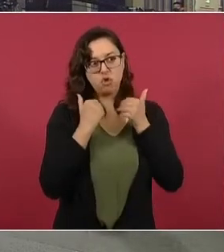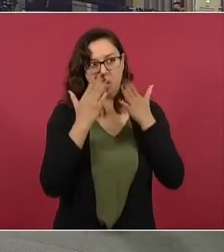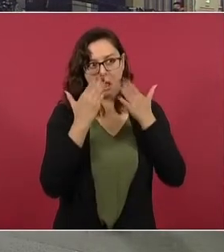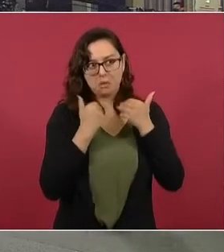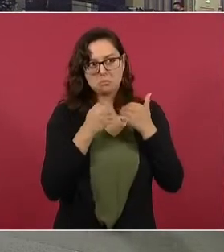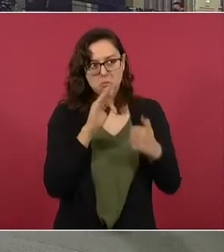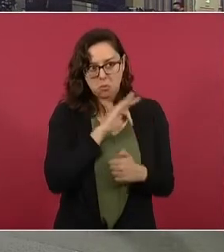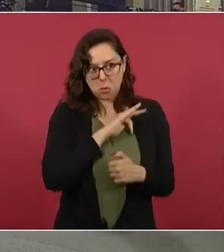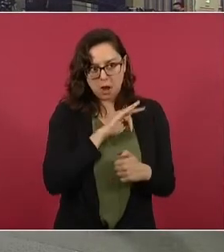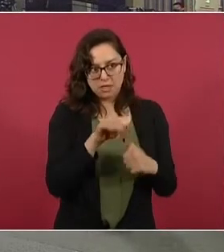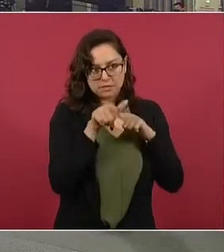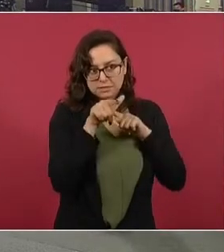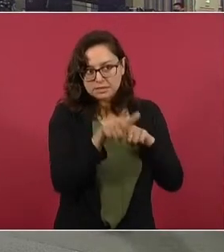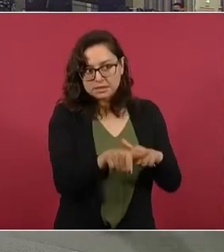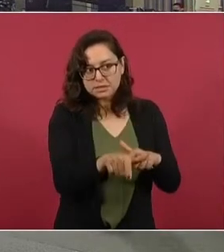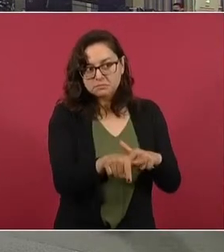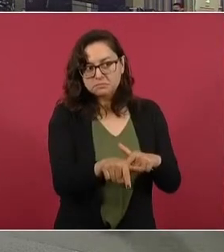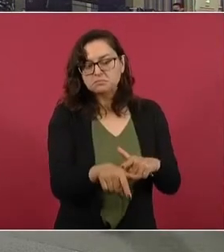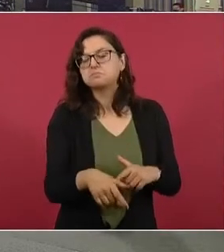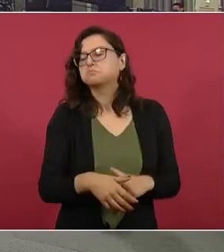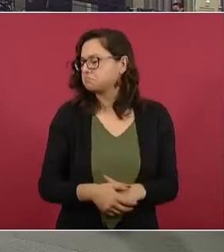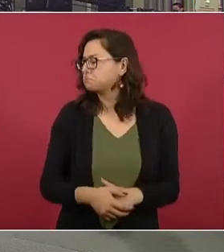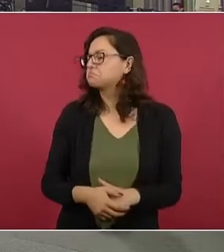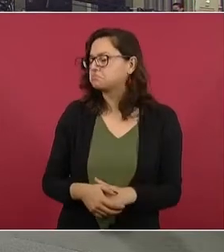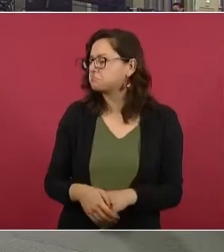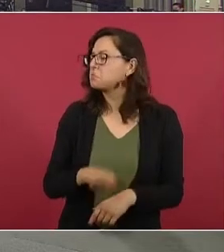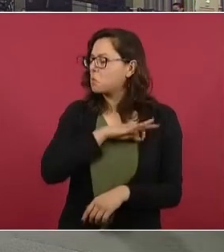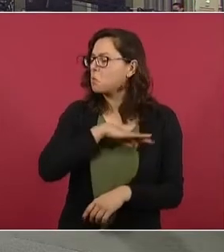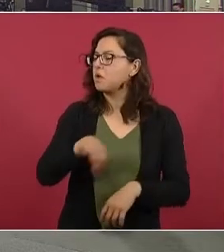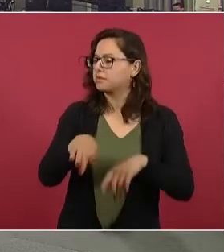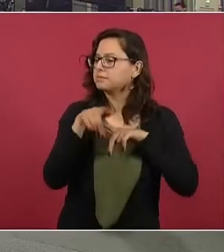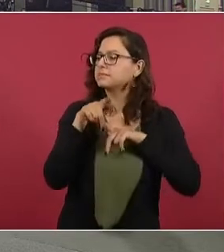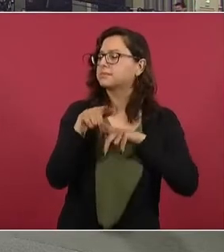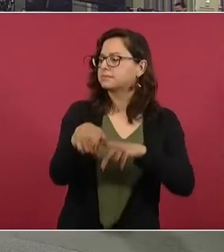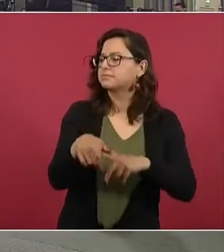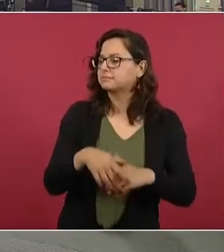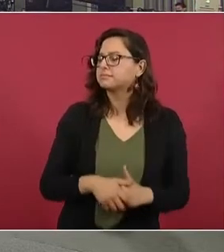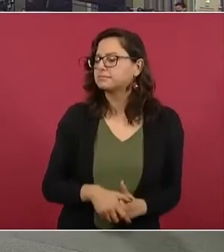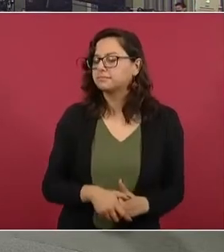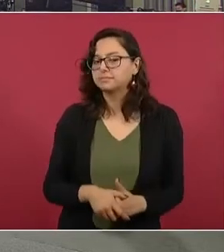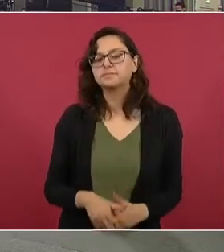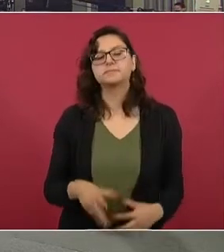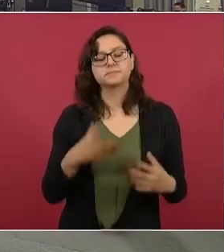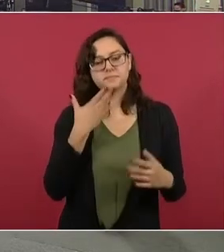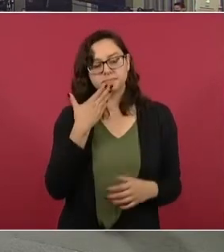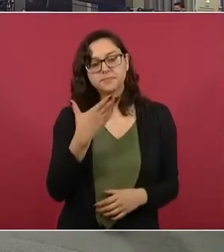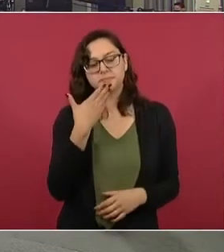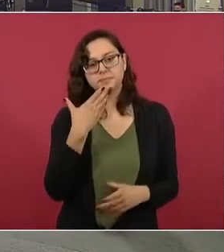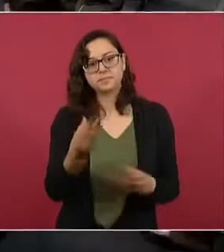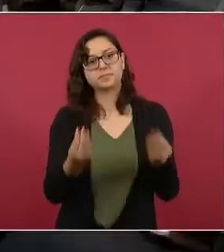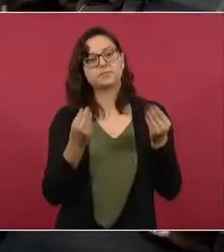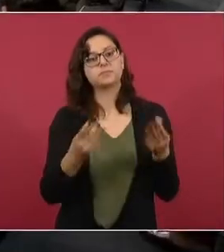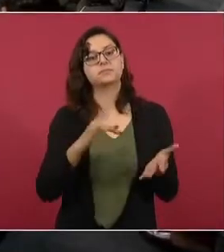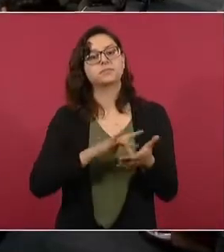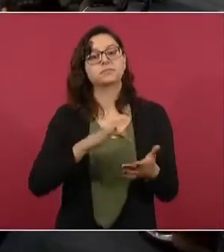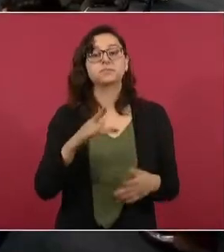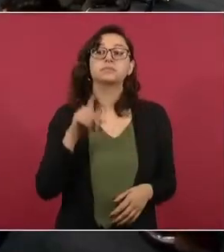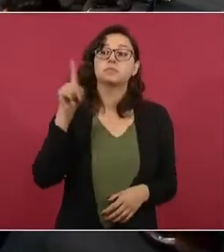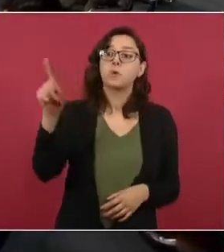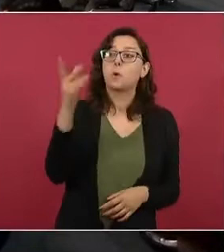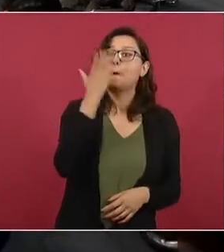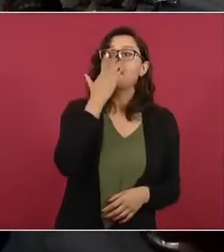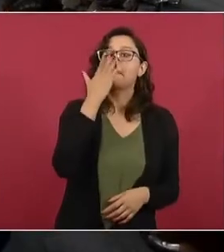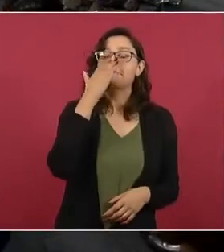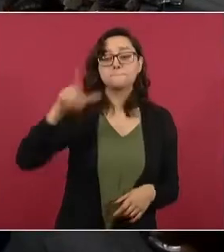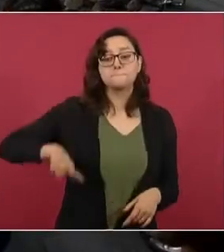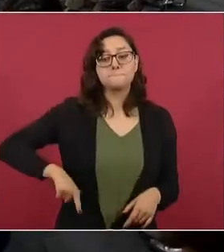litio, están descartados. Muy bien, presidente, muchas gracias. En Sonora, el gobernador Alfonso Durazo